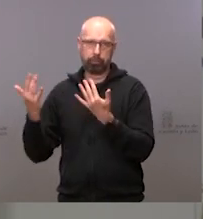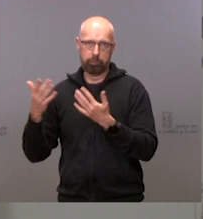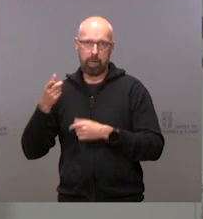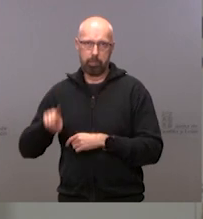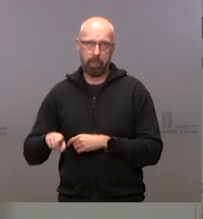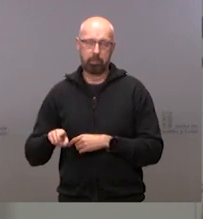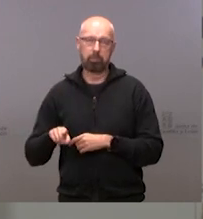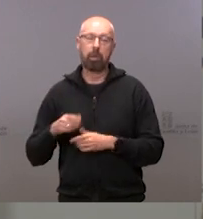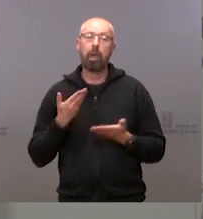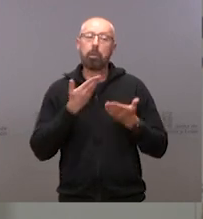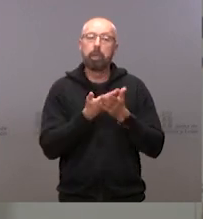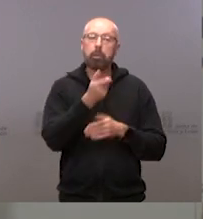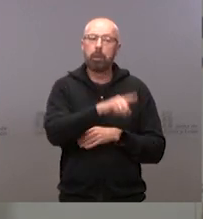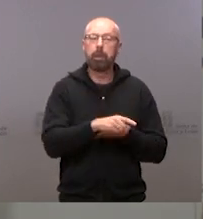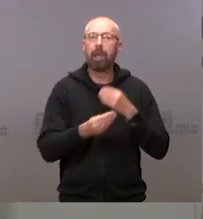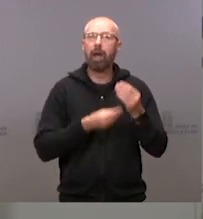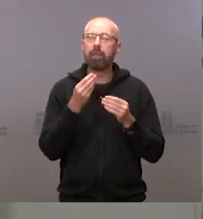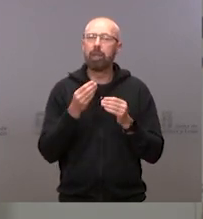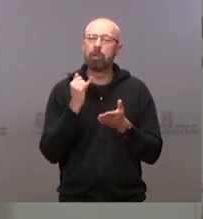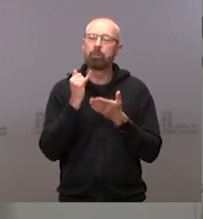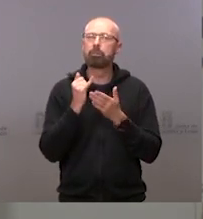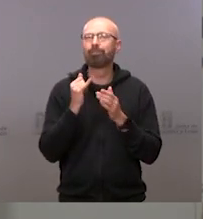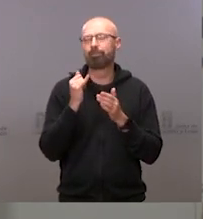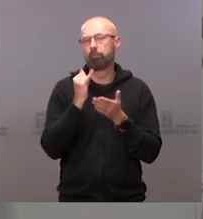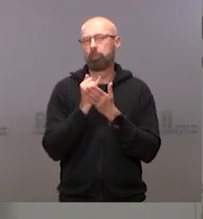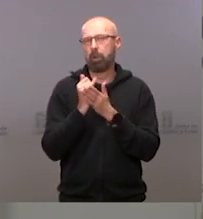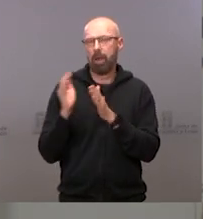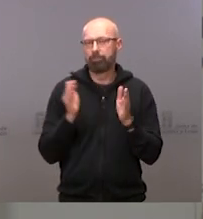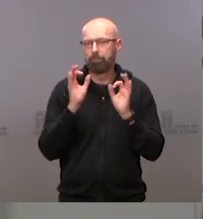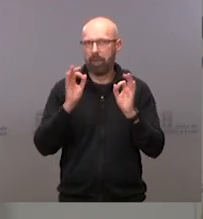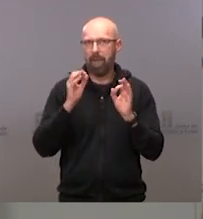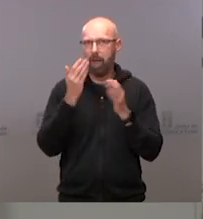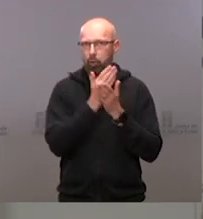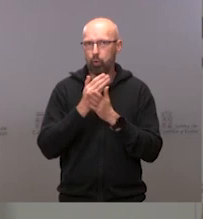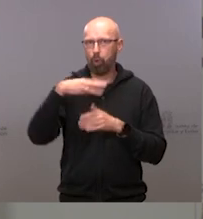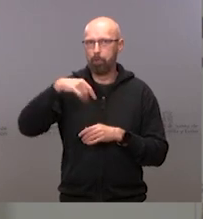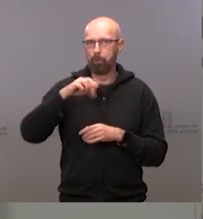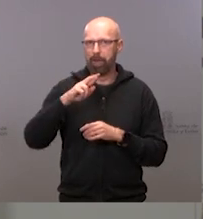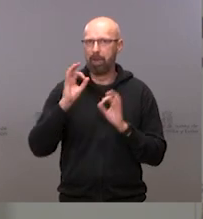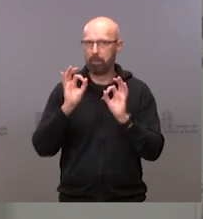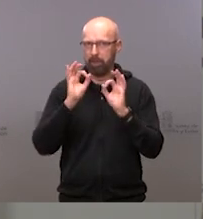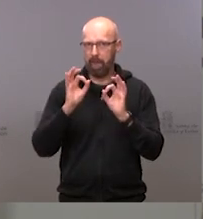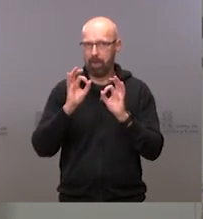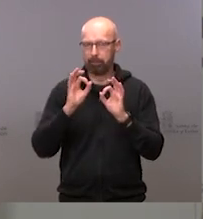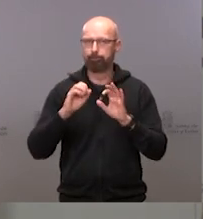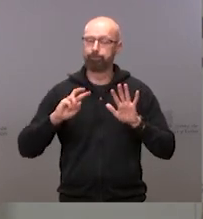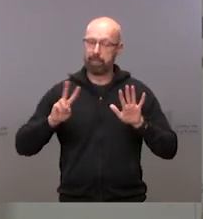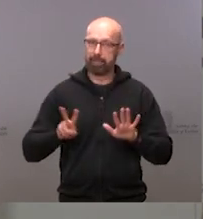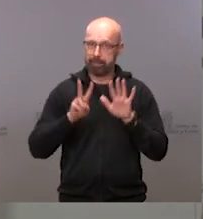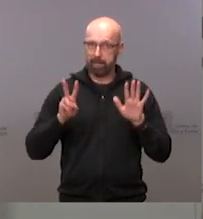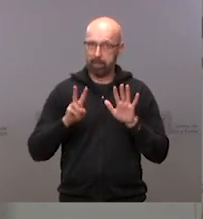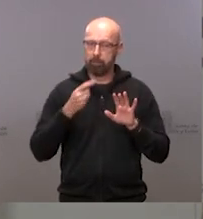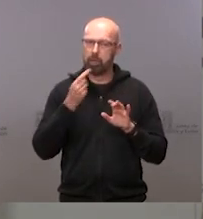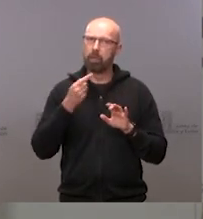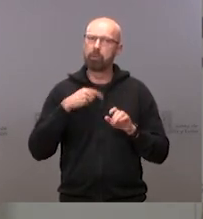realización de un mir extraordinario séptimo nos vamos a dirigir a los titulares de corporaciones